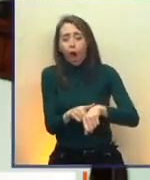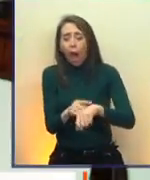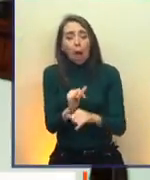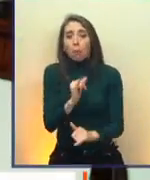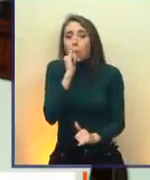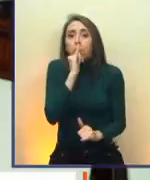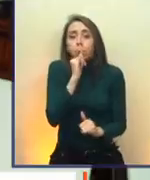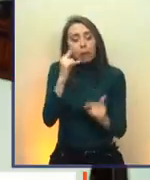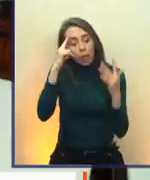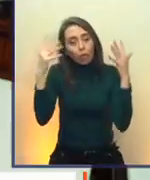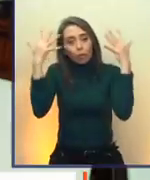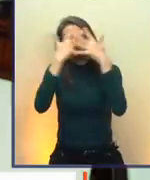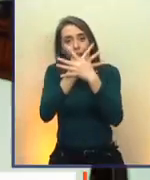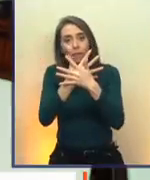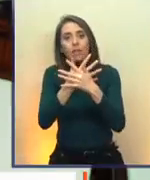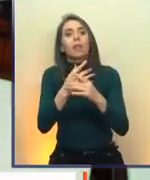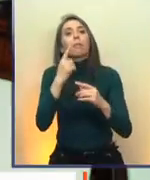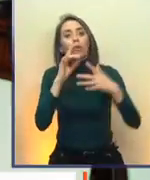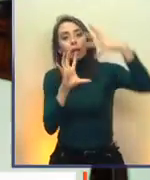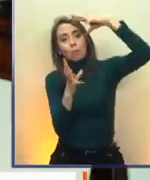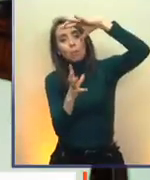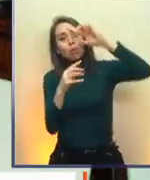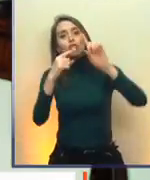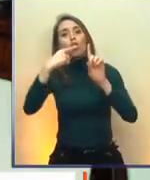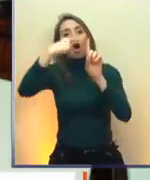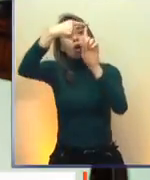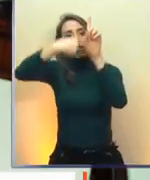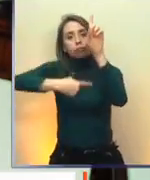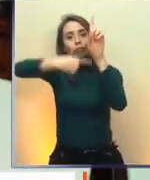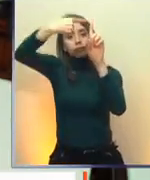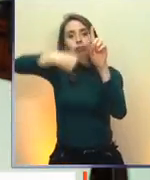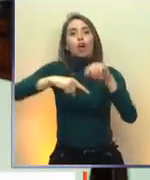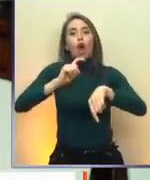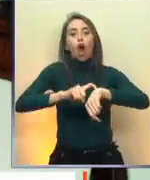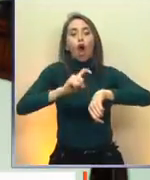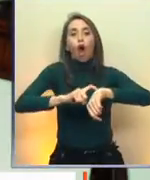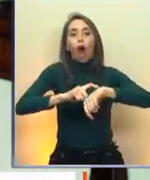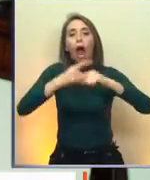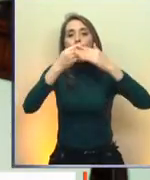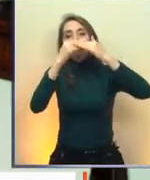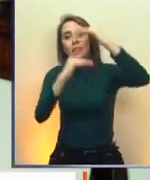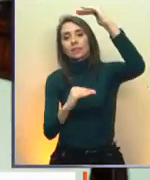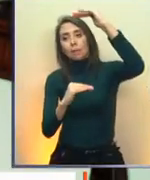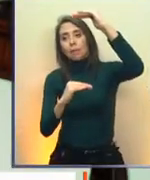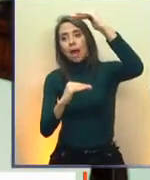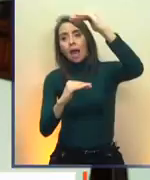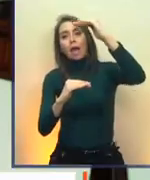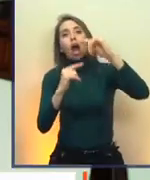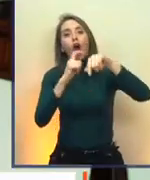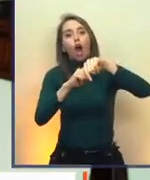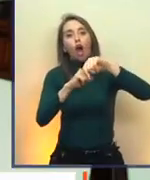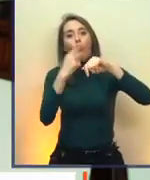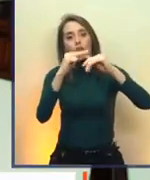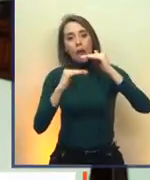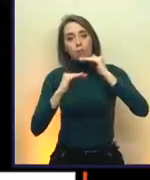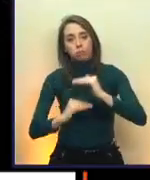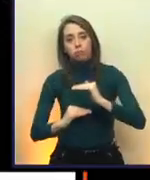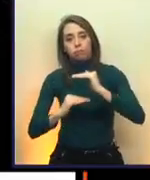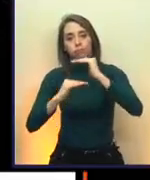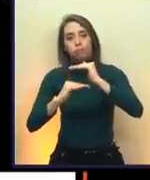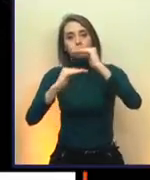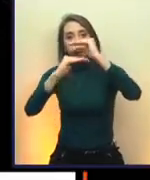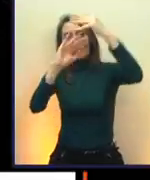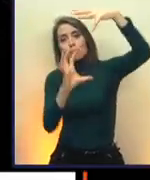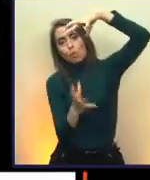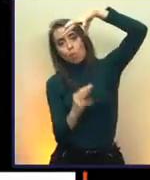se van confundiendo también los usos horarios. De acuerdo con el mapa, los usos horarios están separados por horas. Entonces, a medida